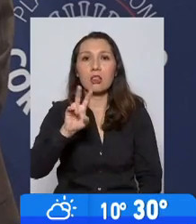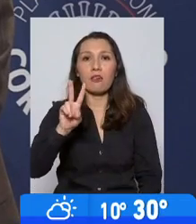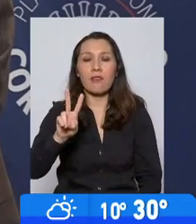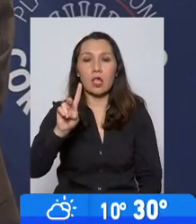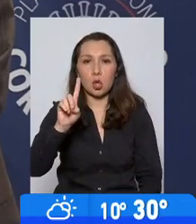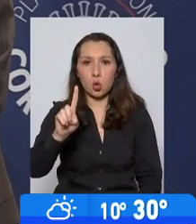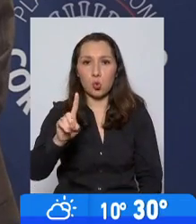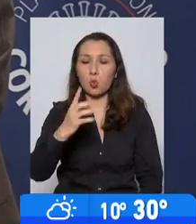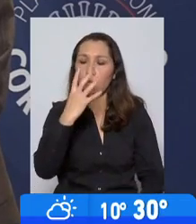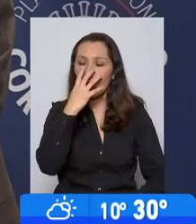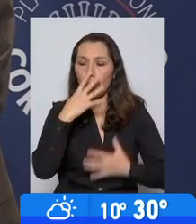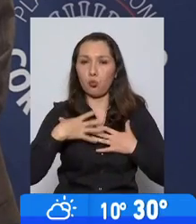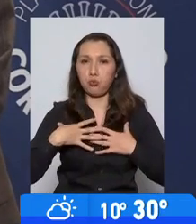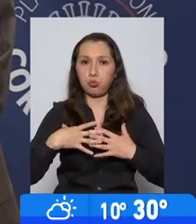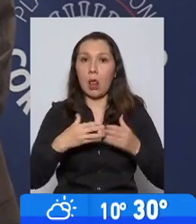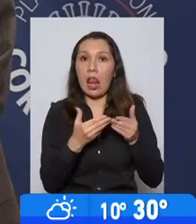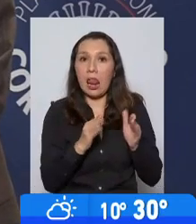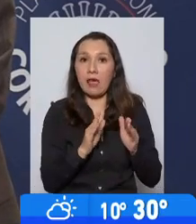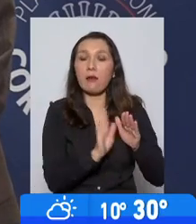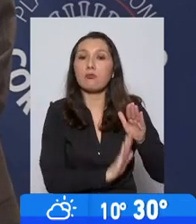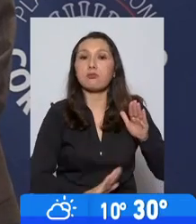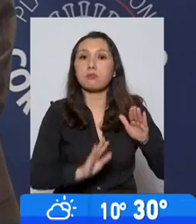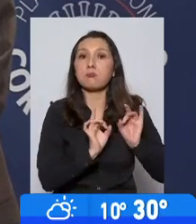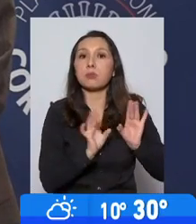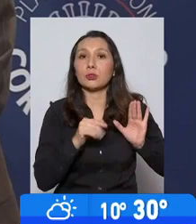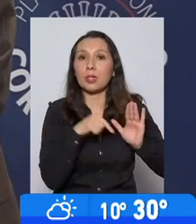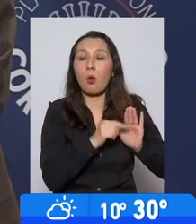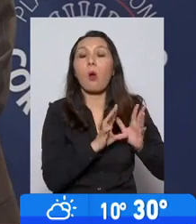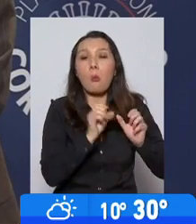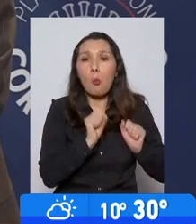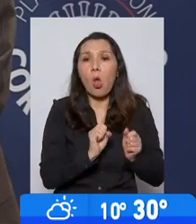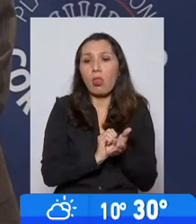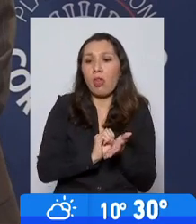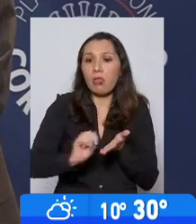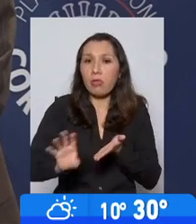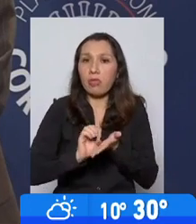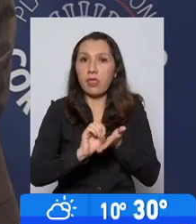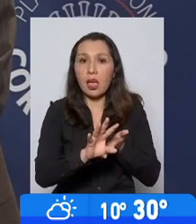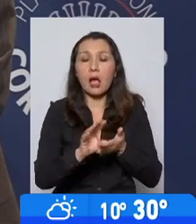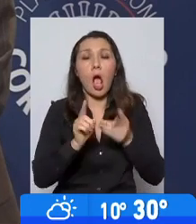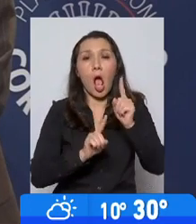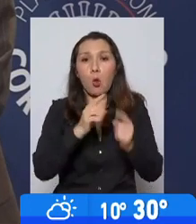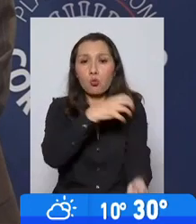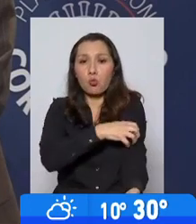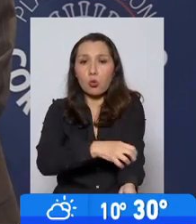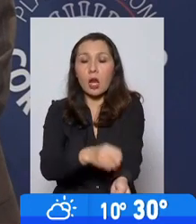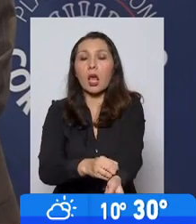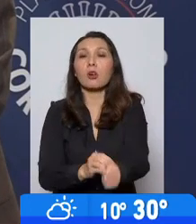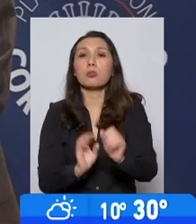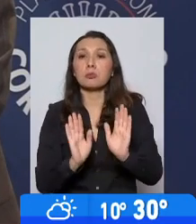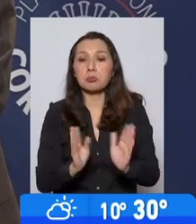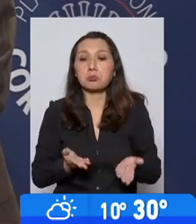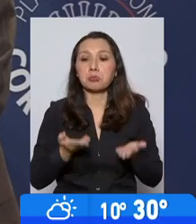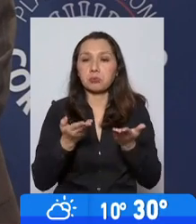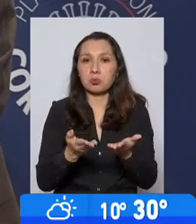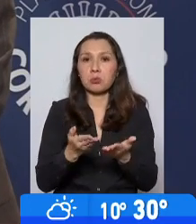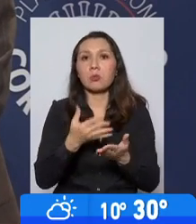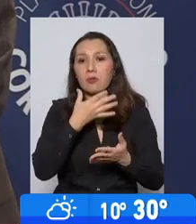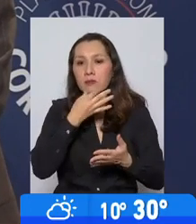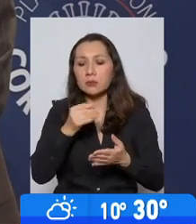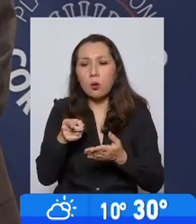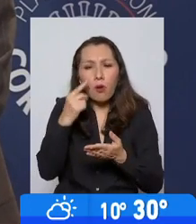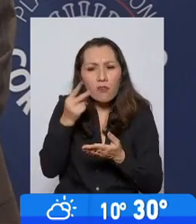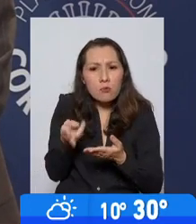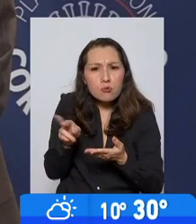521 respiradores libres para ser trasladados o ya dispuestos en algunas regiones con mayor